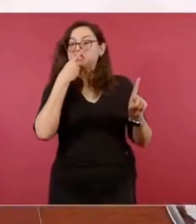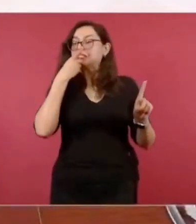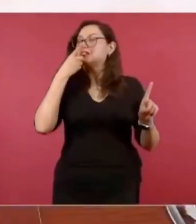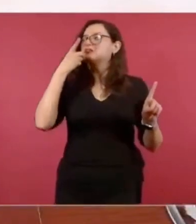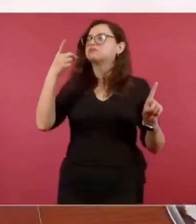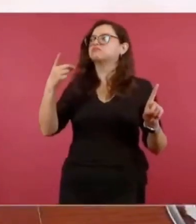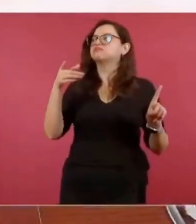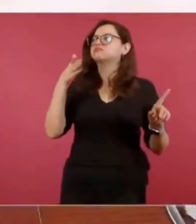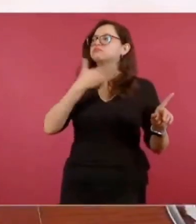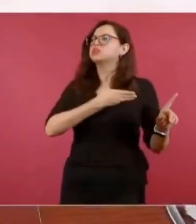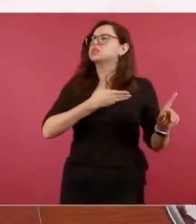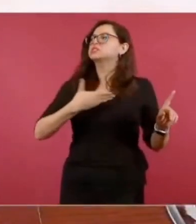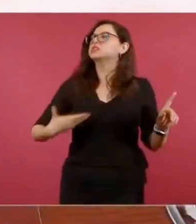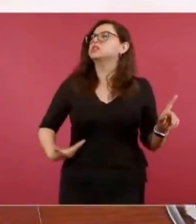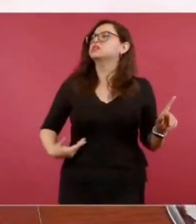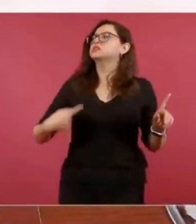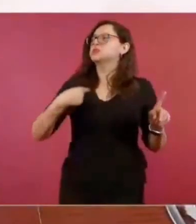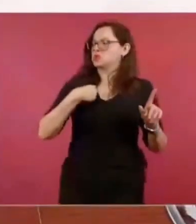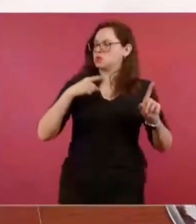del presidente.